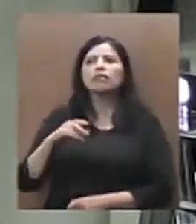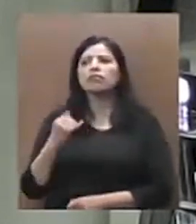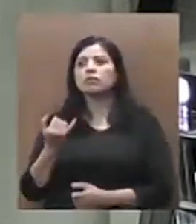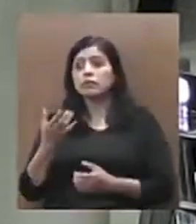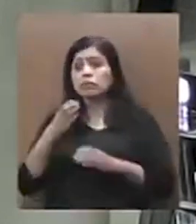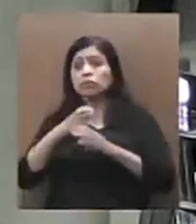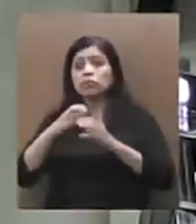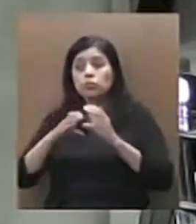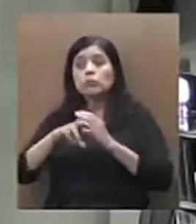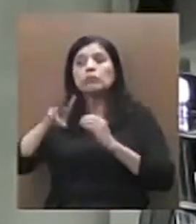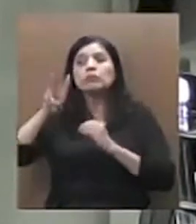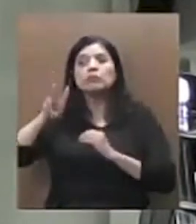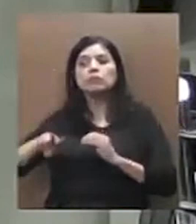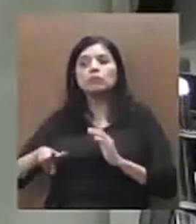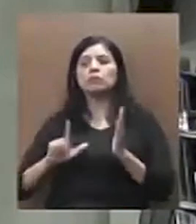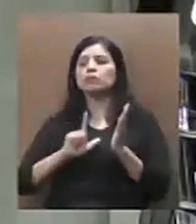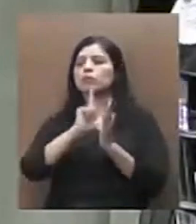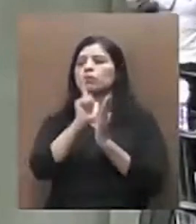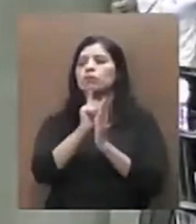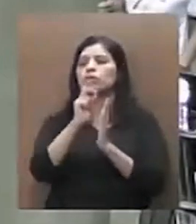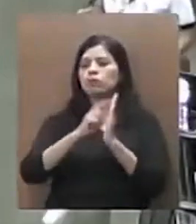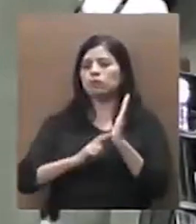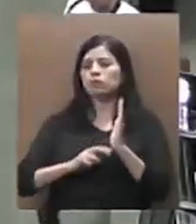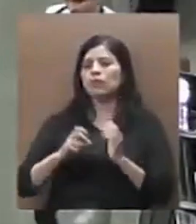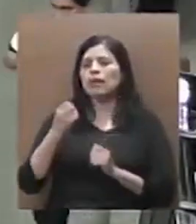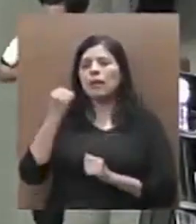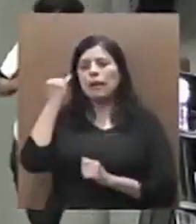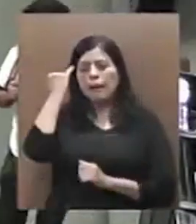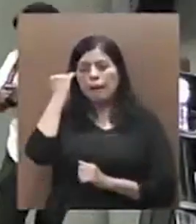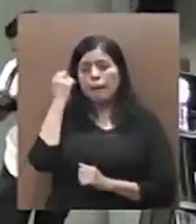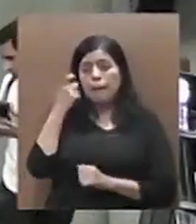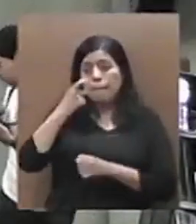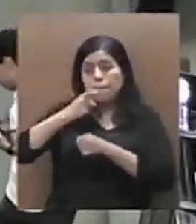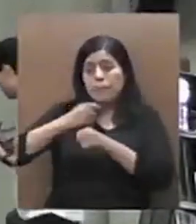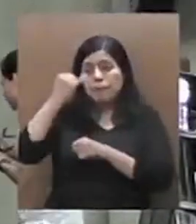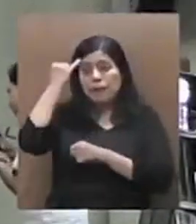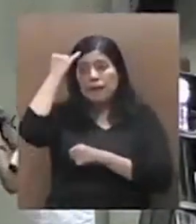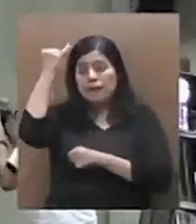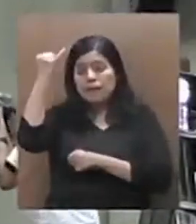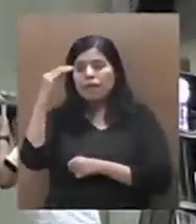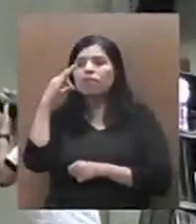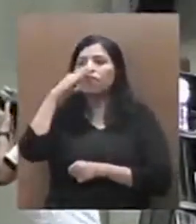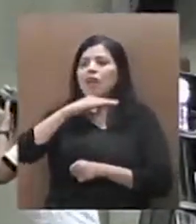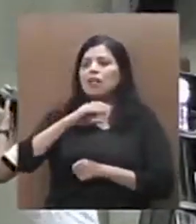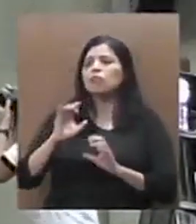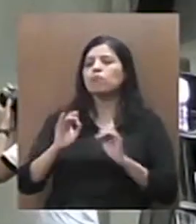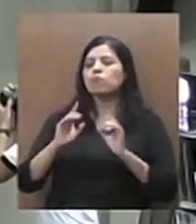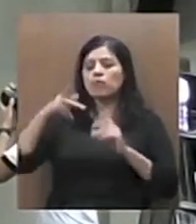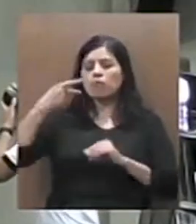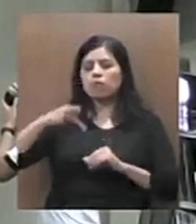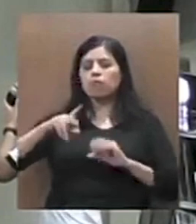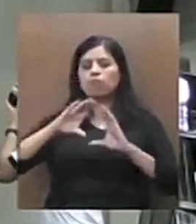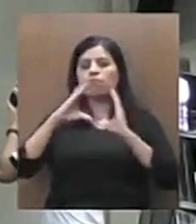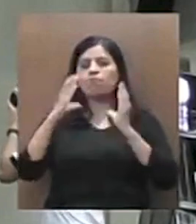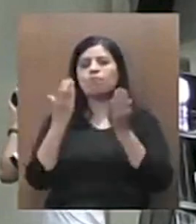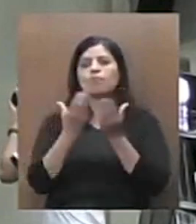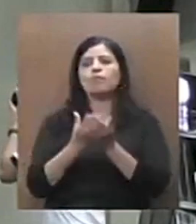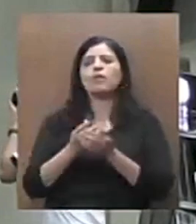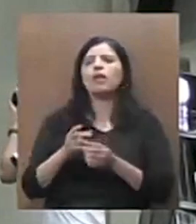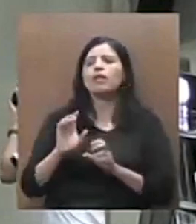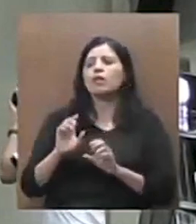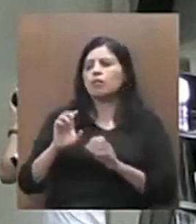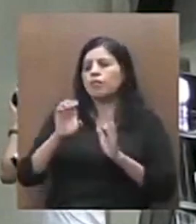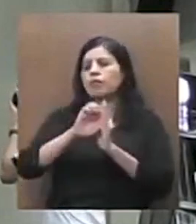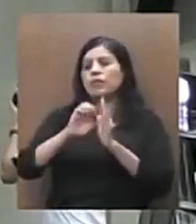a esta reforma el primer mito sucede aquí en el congreso vamos a exhortar